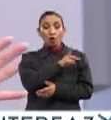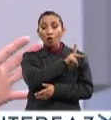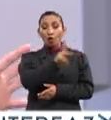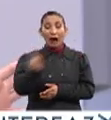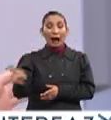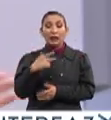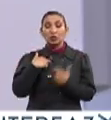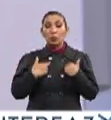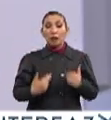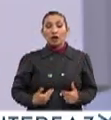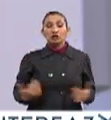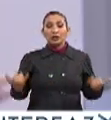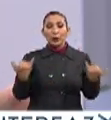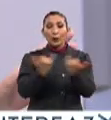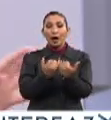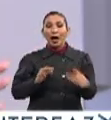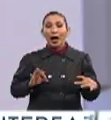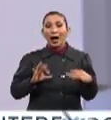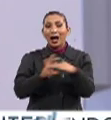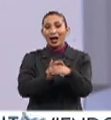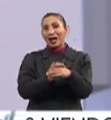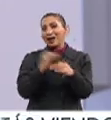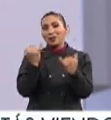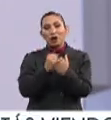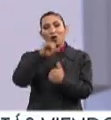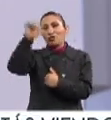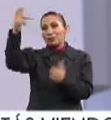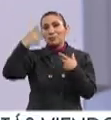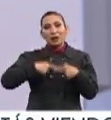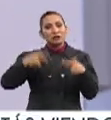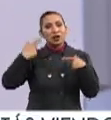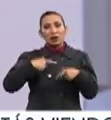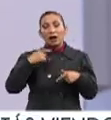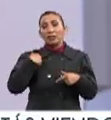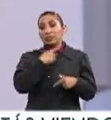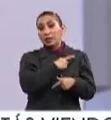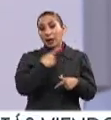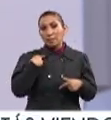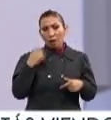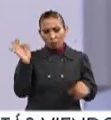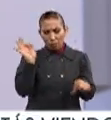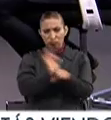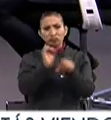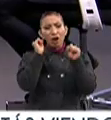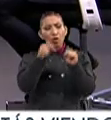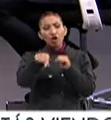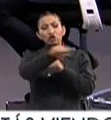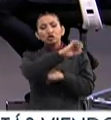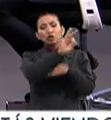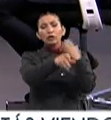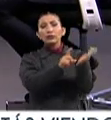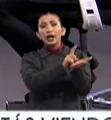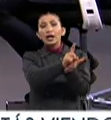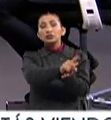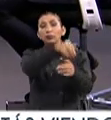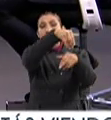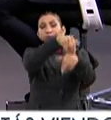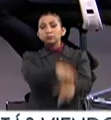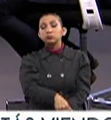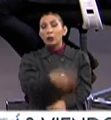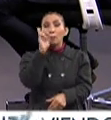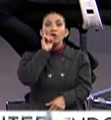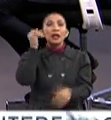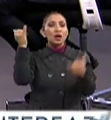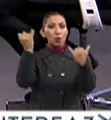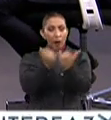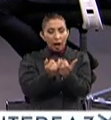los derechos humanos, ¿no? Como cualquier otra persona, que es más bien se tienen que garantizar que todos los derechos humanos se cumplan también con las